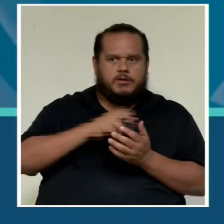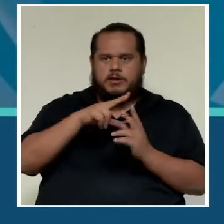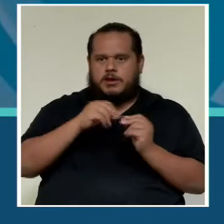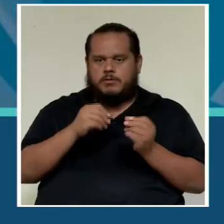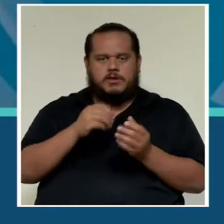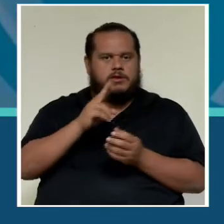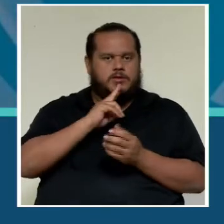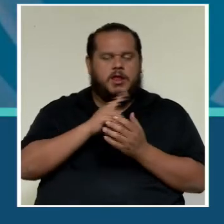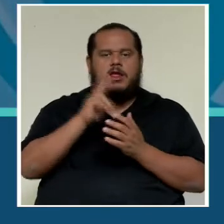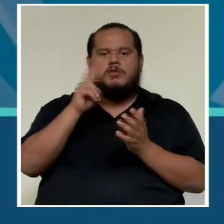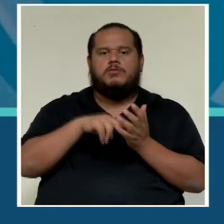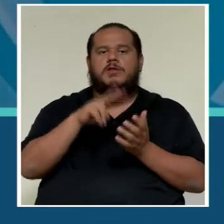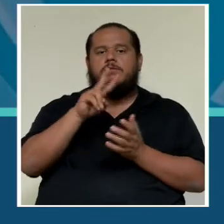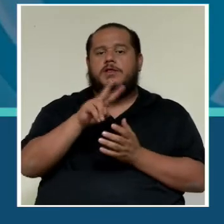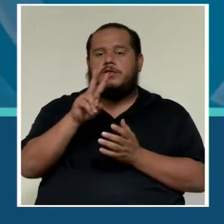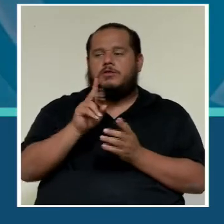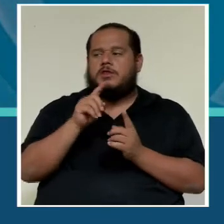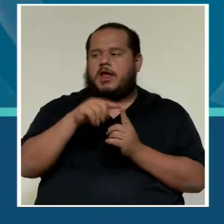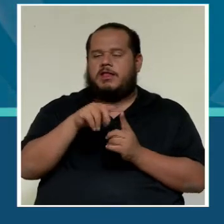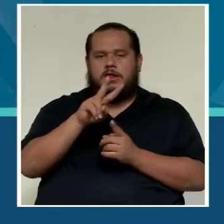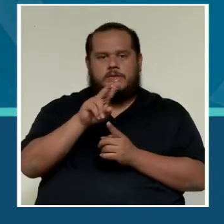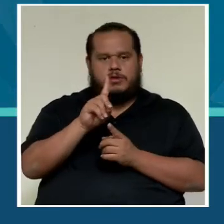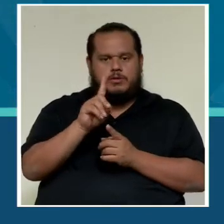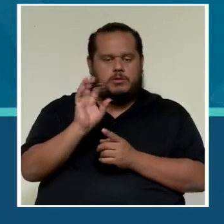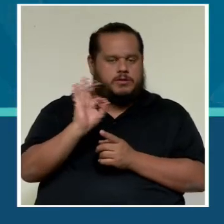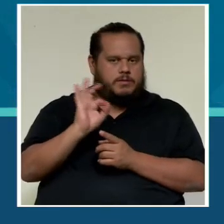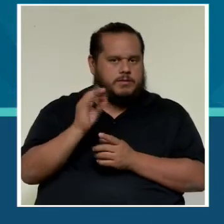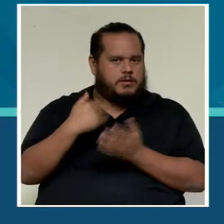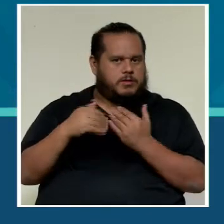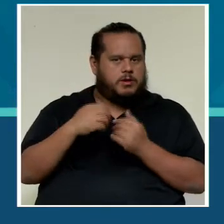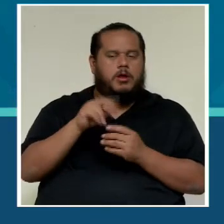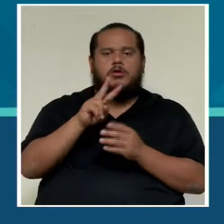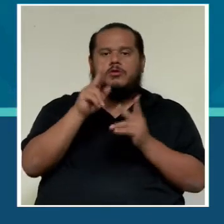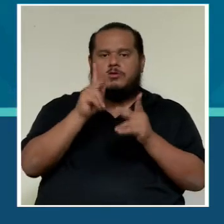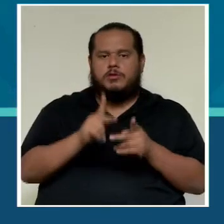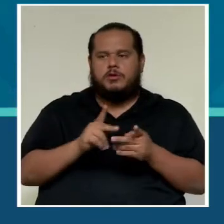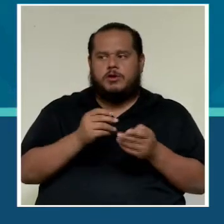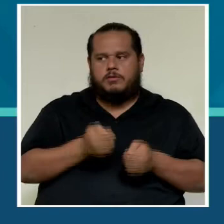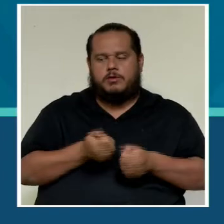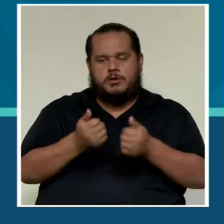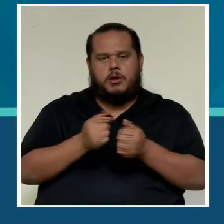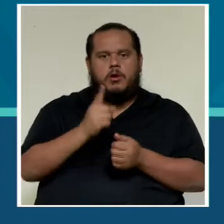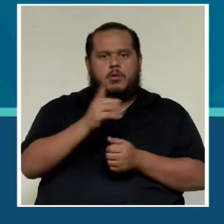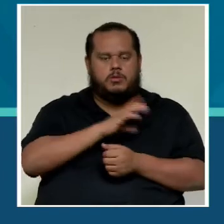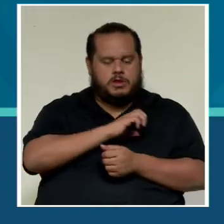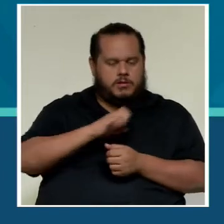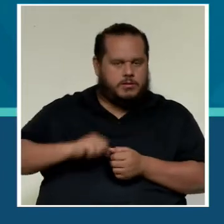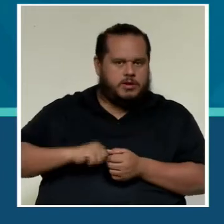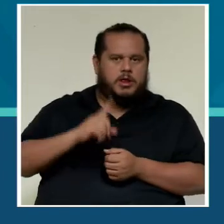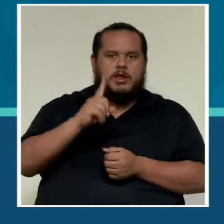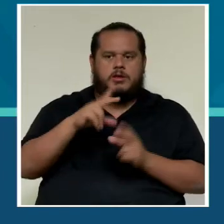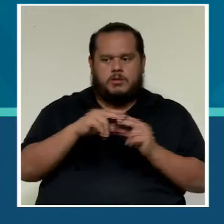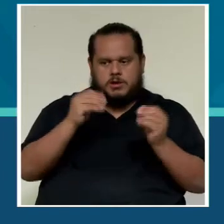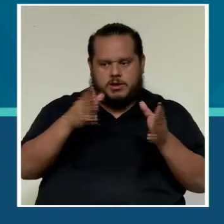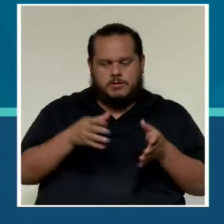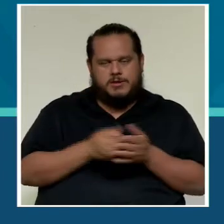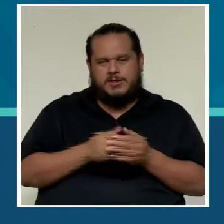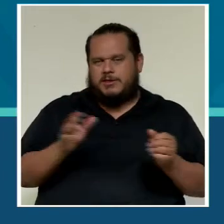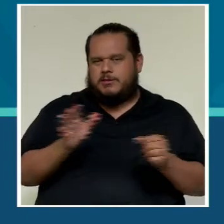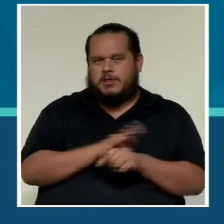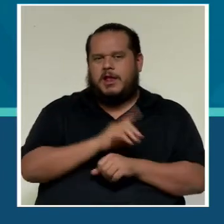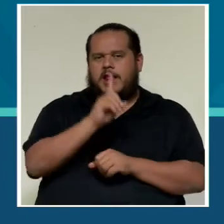el 2022 hasta el 21 de febrero anterior, 2 personas fueron deportadas, un salvadoreño y un nicaragüense. En